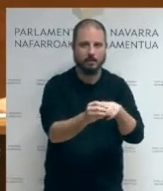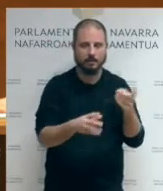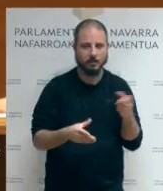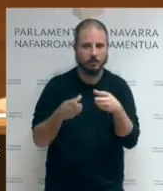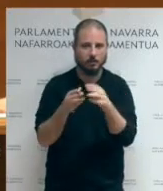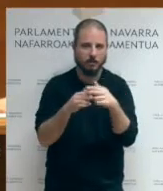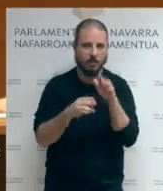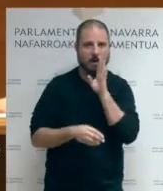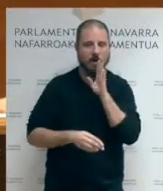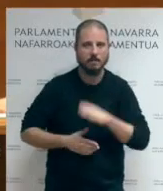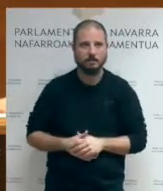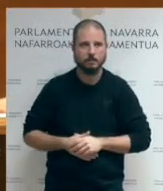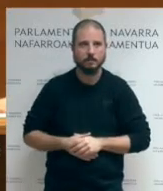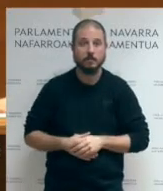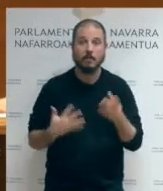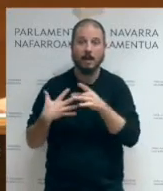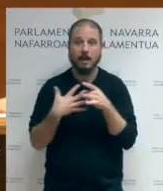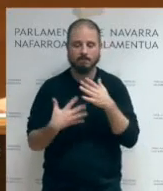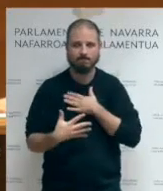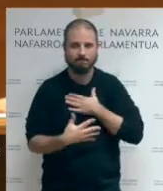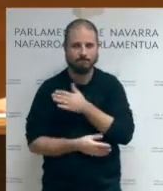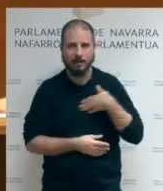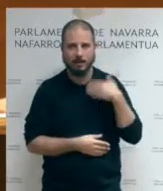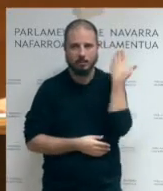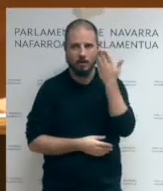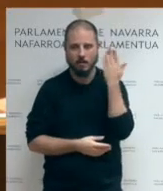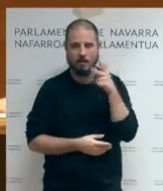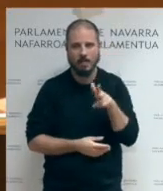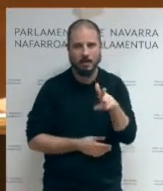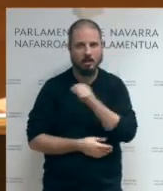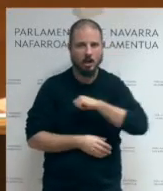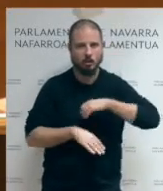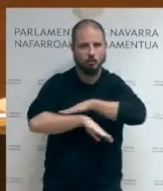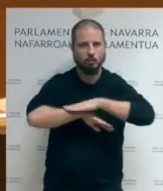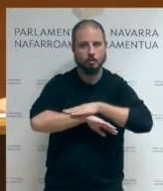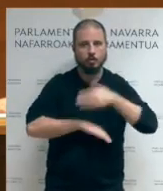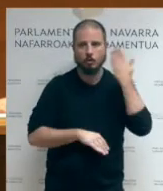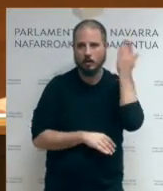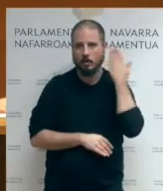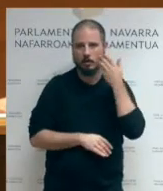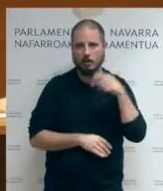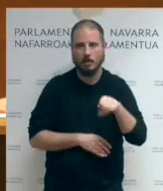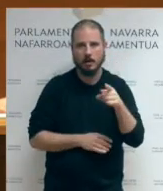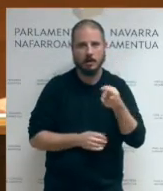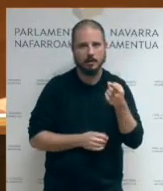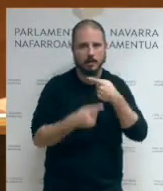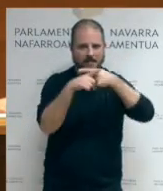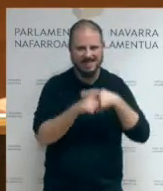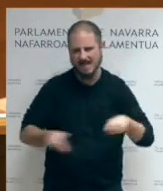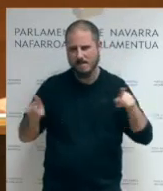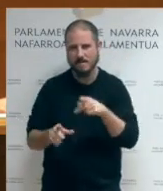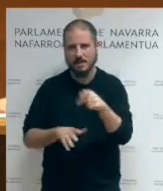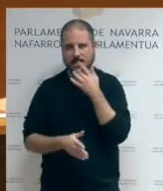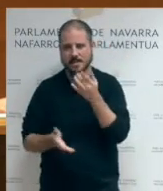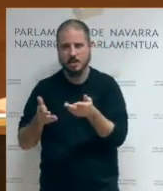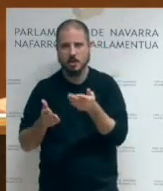ese liderazgo propio que mi partido quiere para Navarra, ese derecho al autogobierno de la comunidad foral, tiene una diferencia radical respecto al País